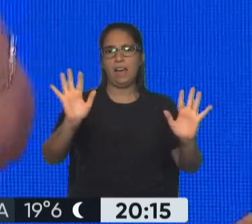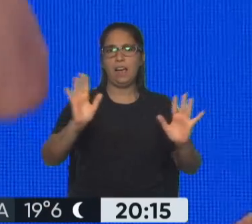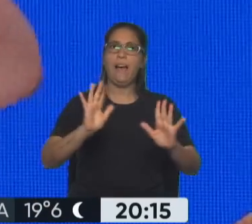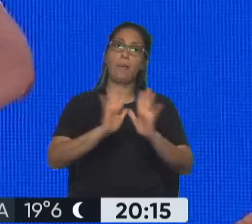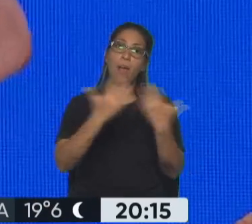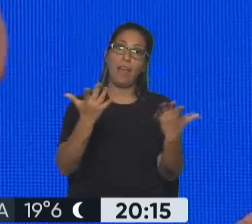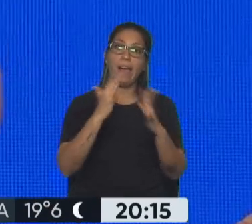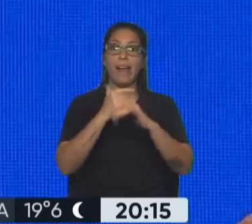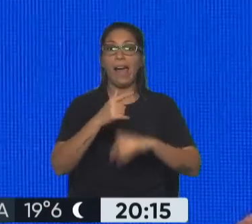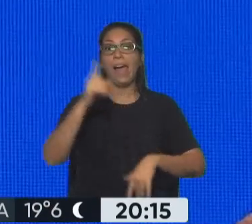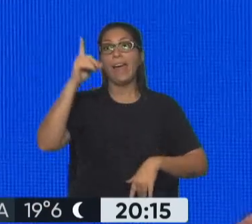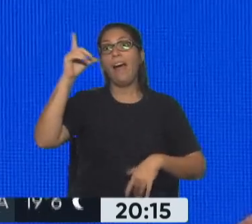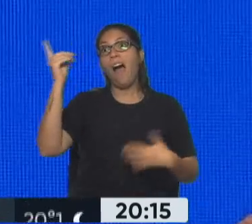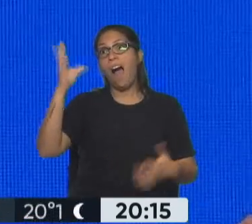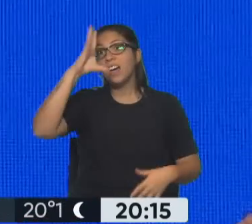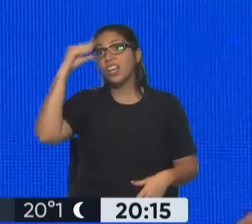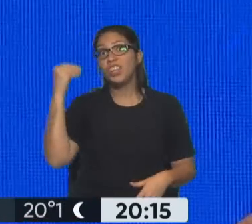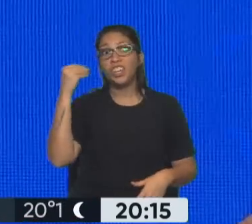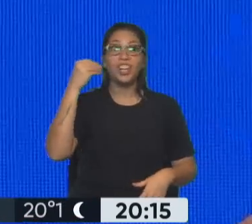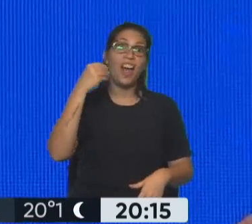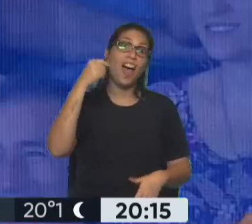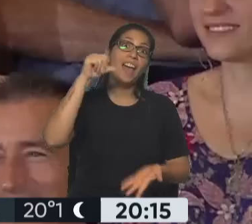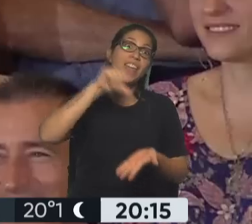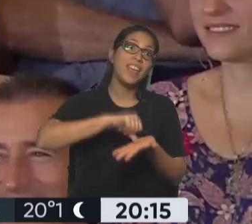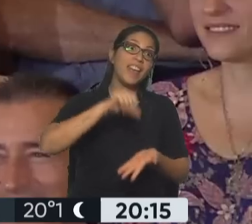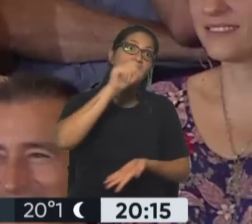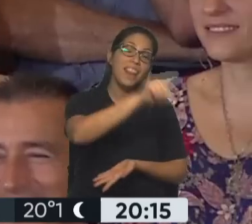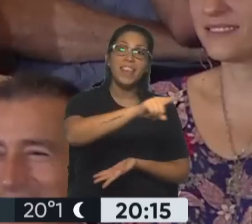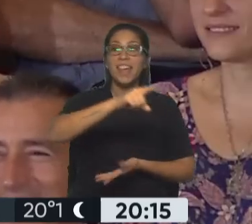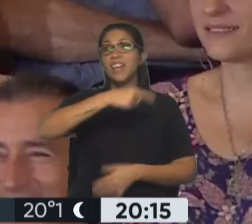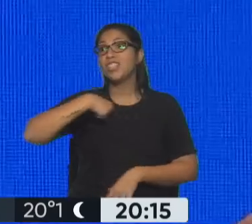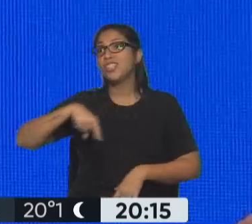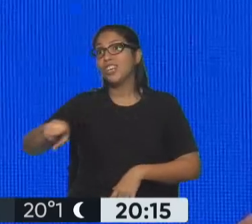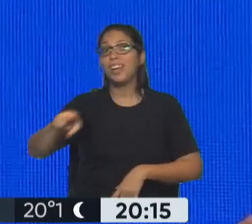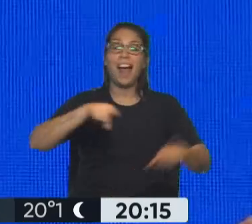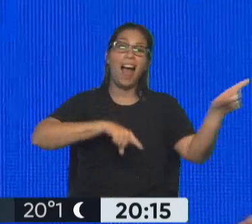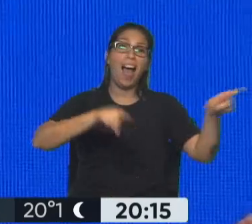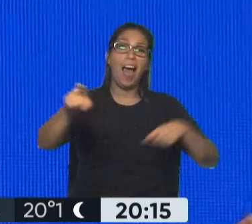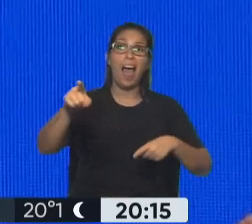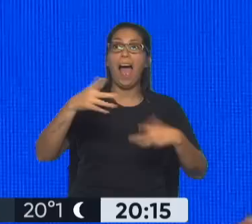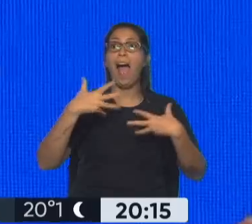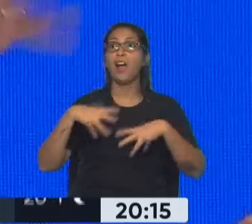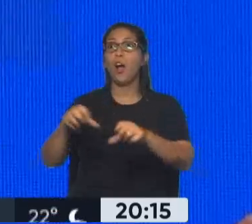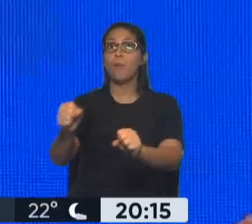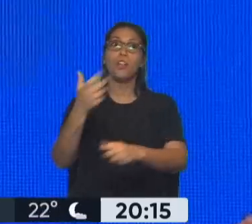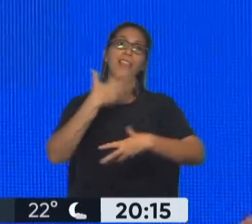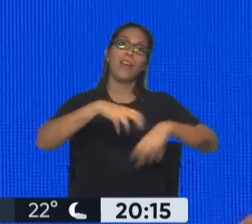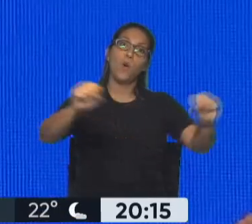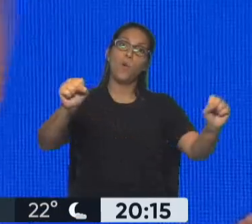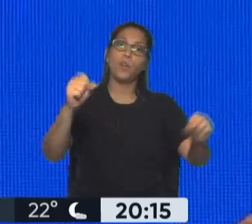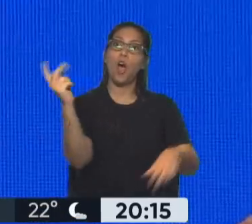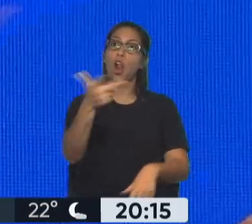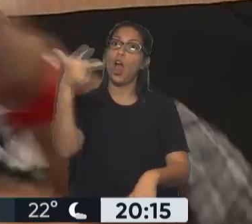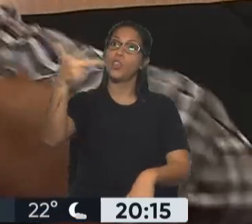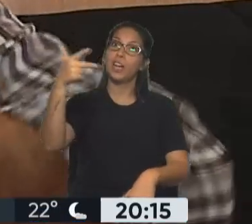Clarín de Cristina, los iraníes con China, se descubrió, el complot era con China, Irán y los